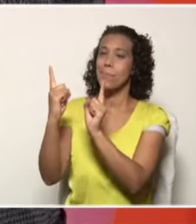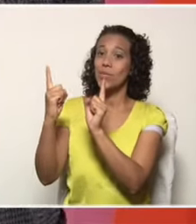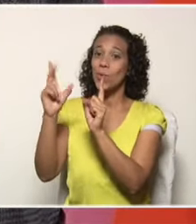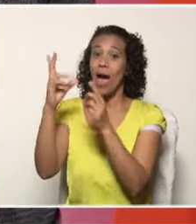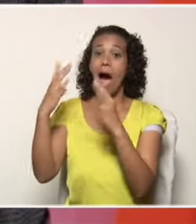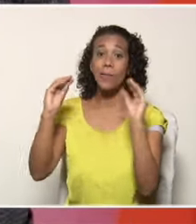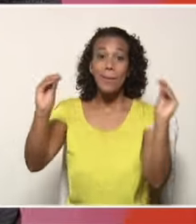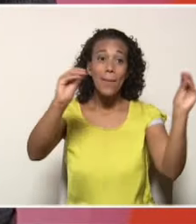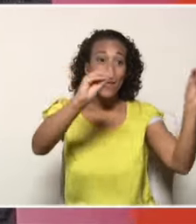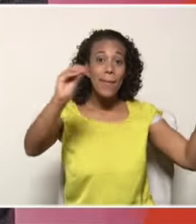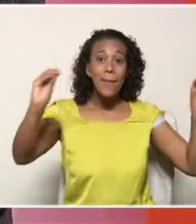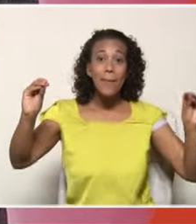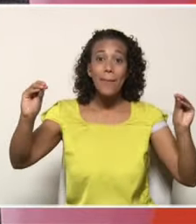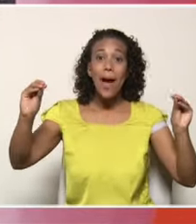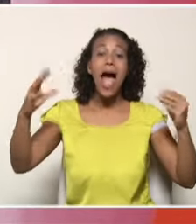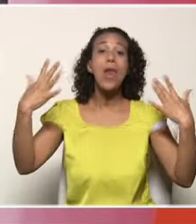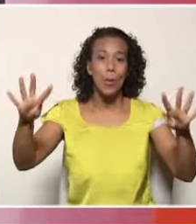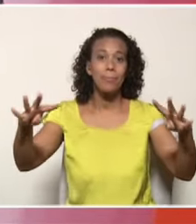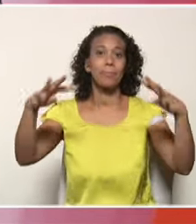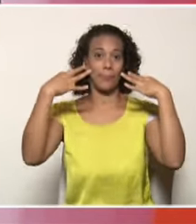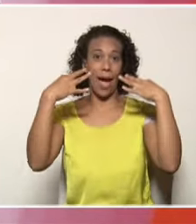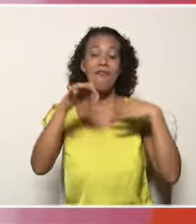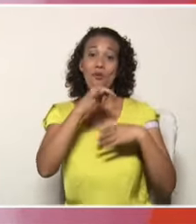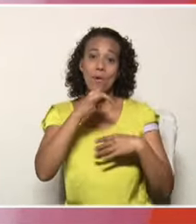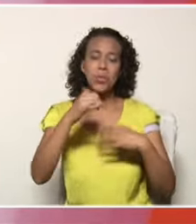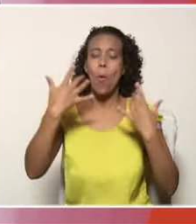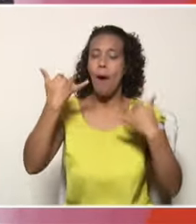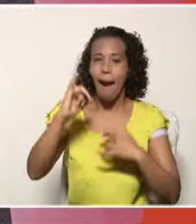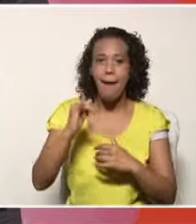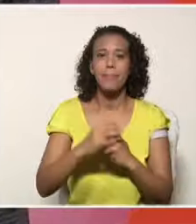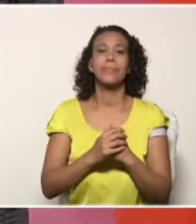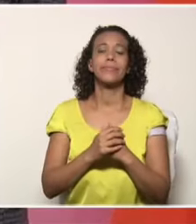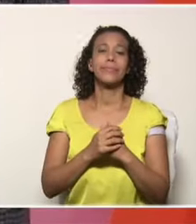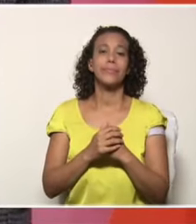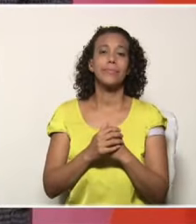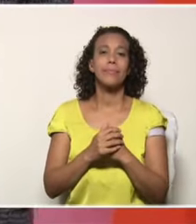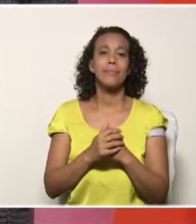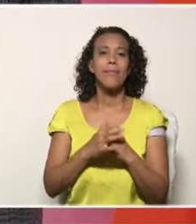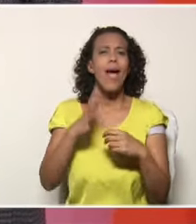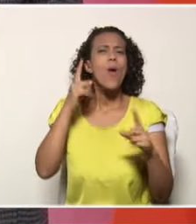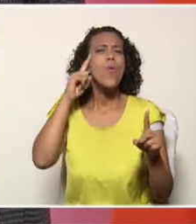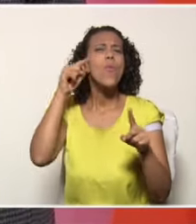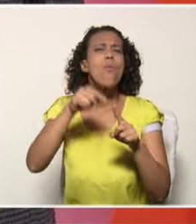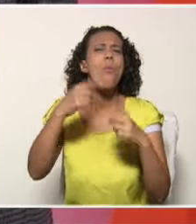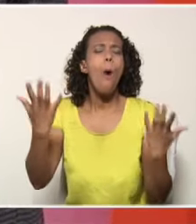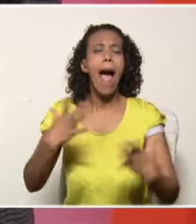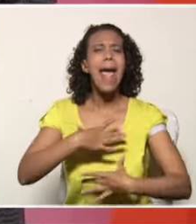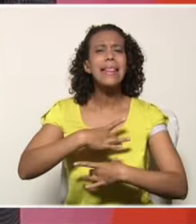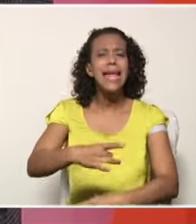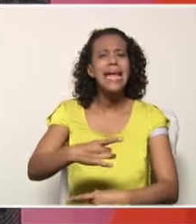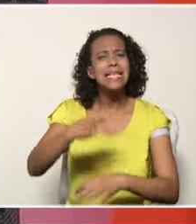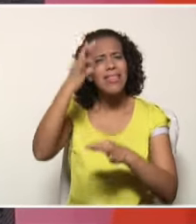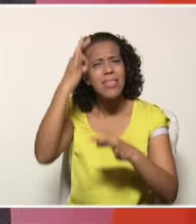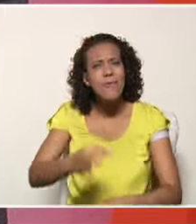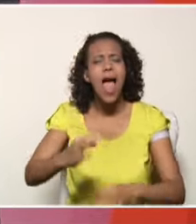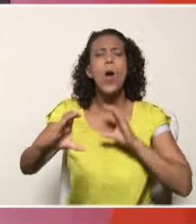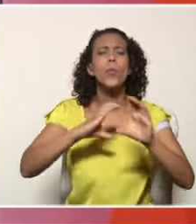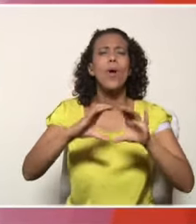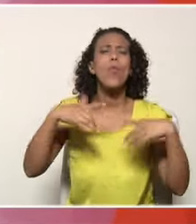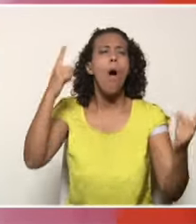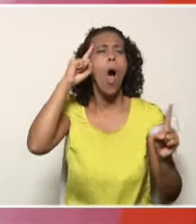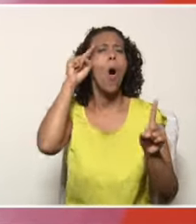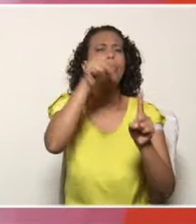receptor y que ese mensaje sea en una buena convivencia, ¿ok? ¿Qué nos interesa en la